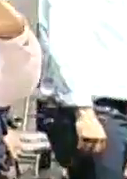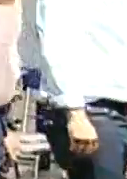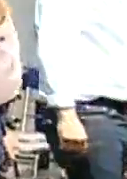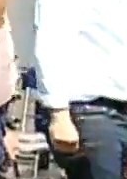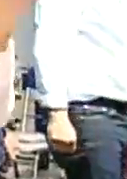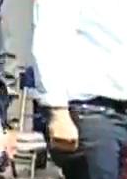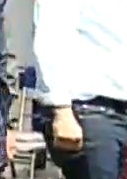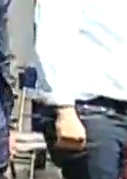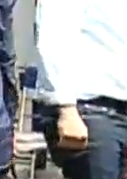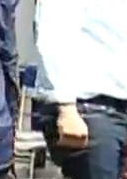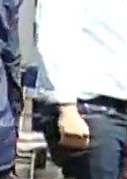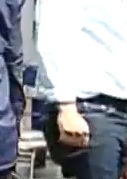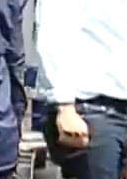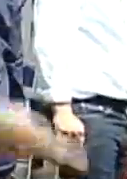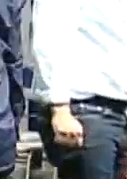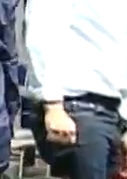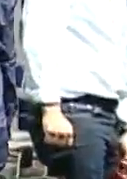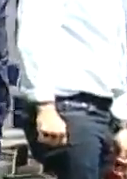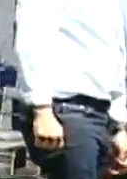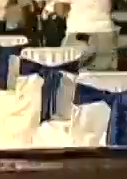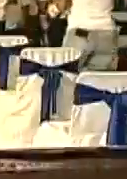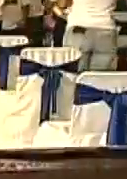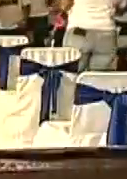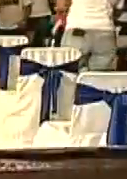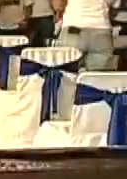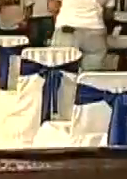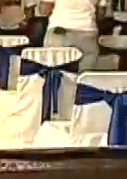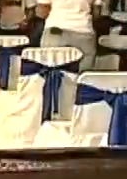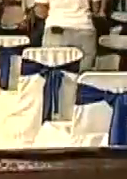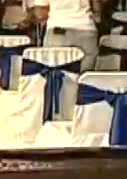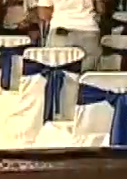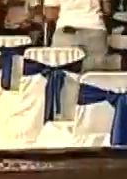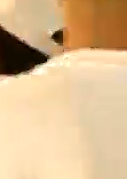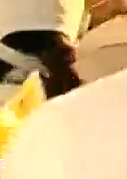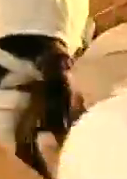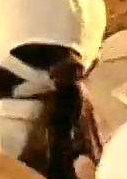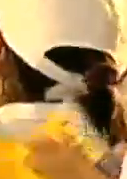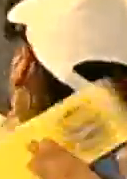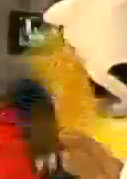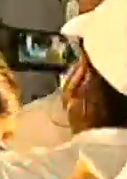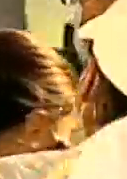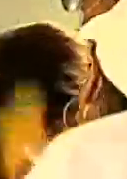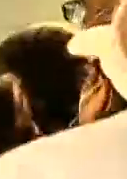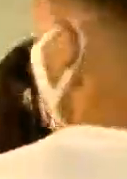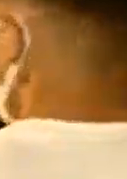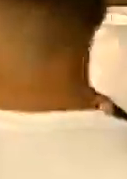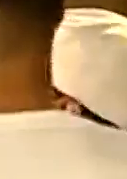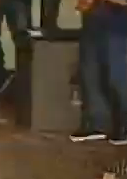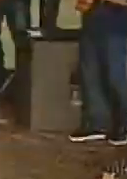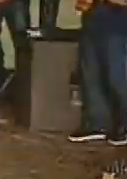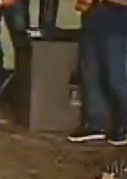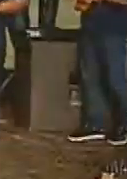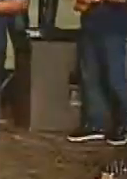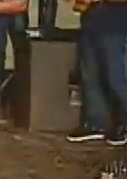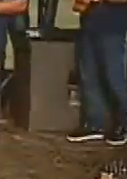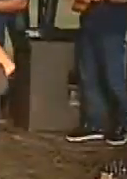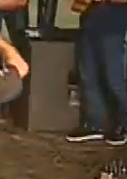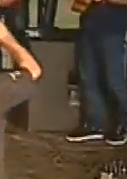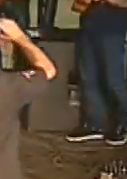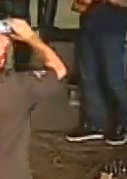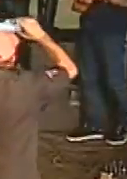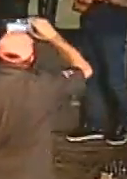perro pelado, ¡opa! De una periquera. En mi barrio el empedrado, parroquia Santa Lucía,